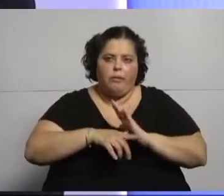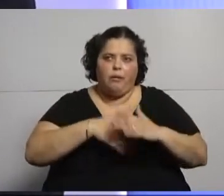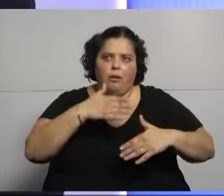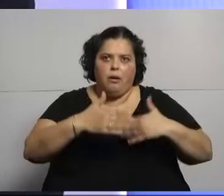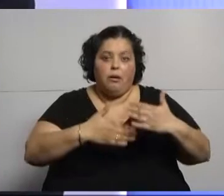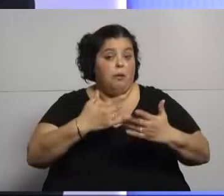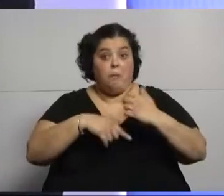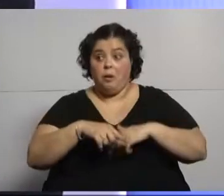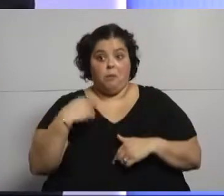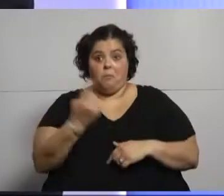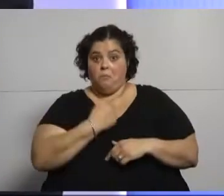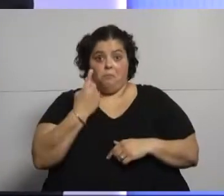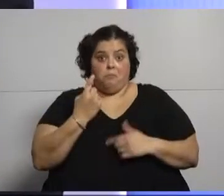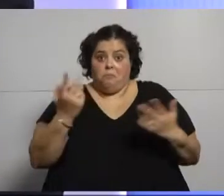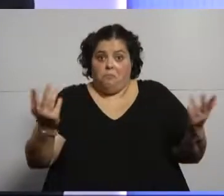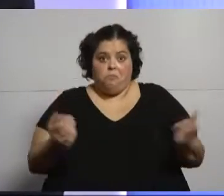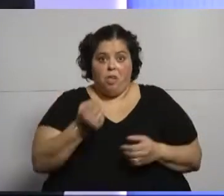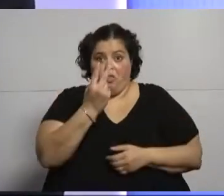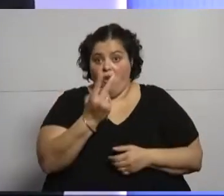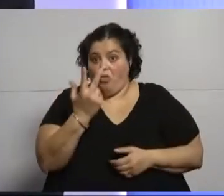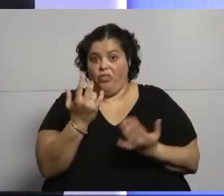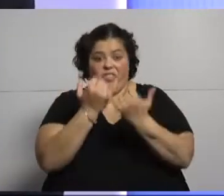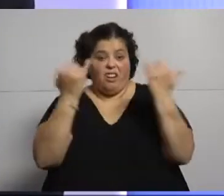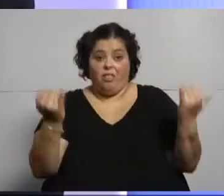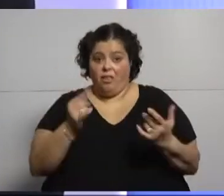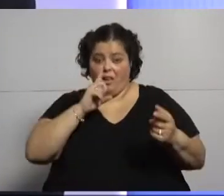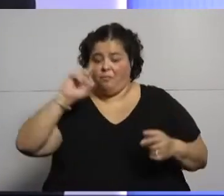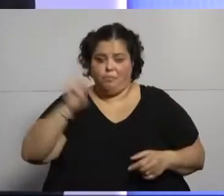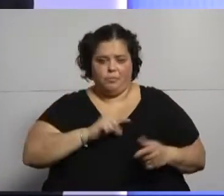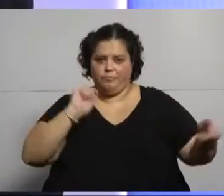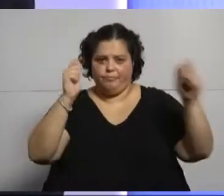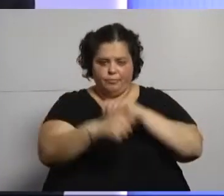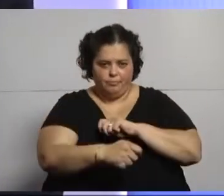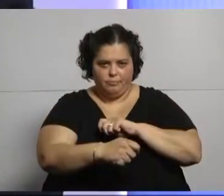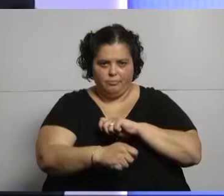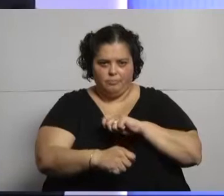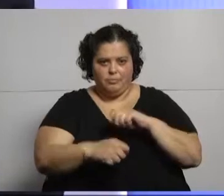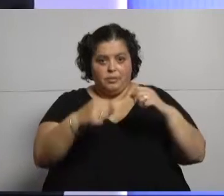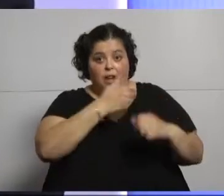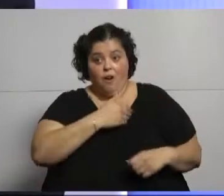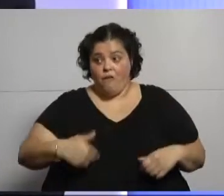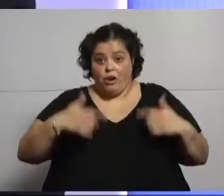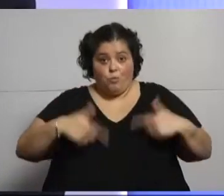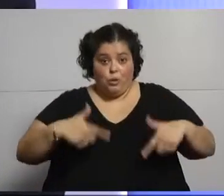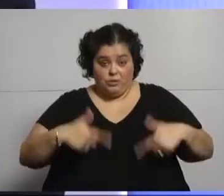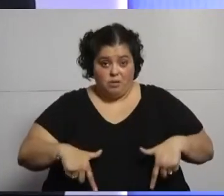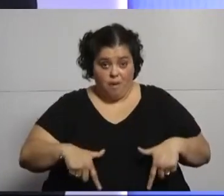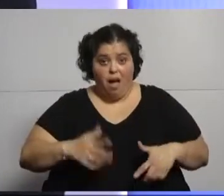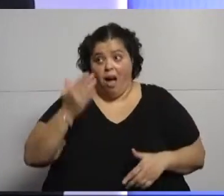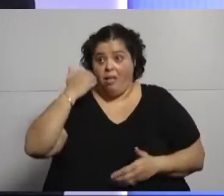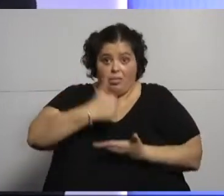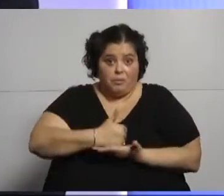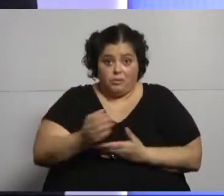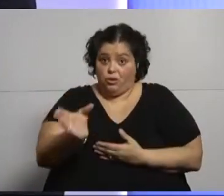horas un mecanismo de gobiernos locales digitales que también son productos a veces de la inversión